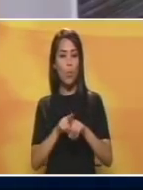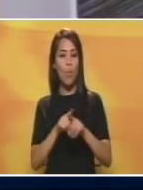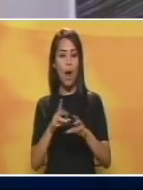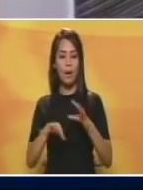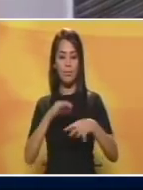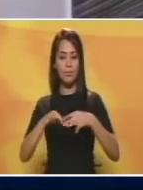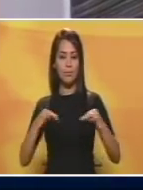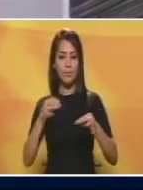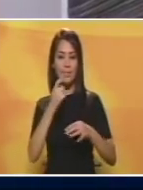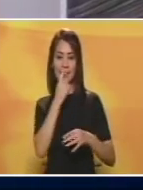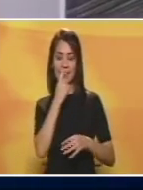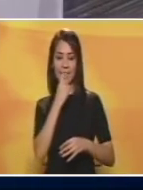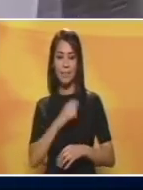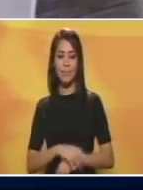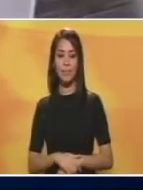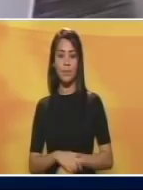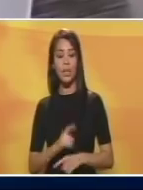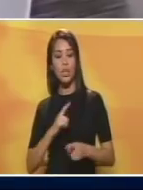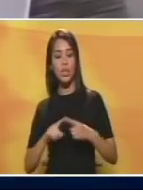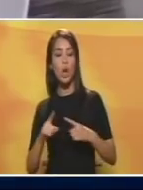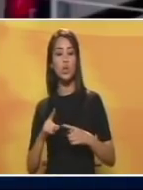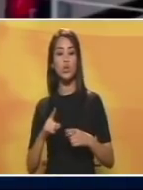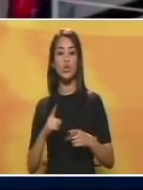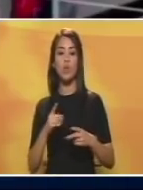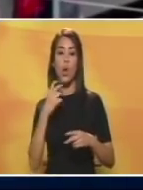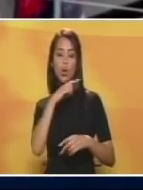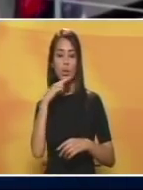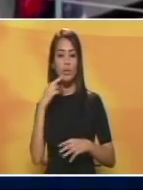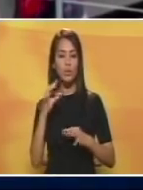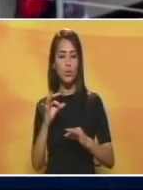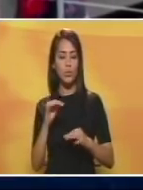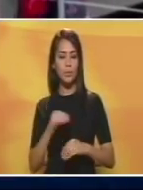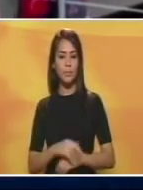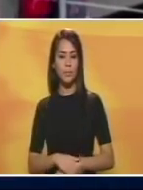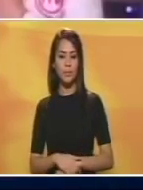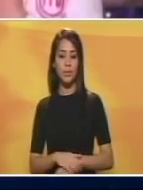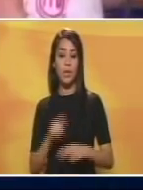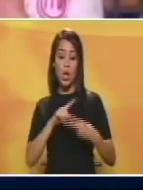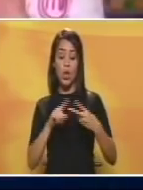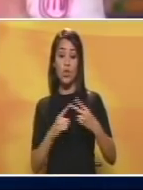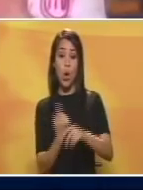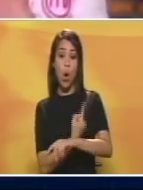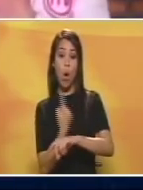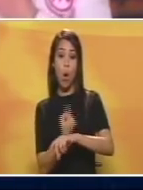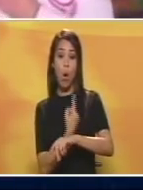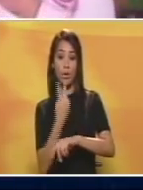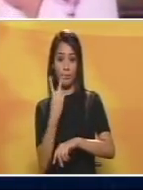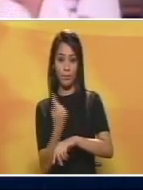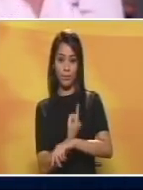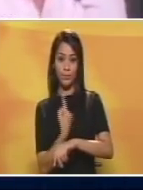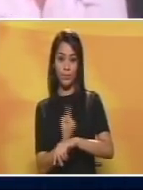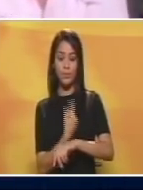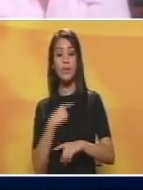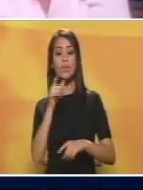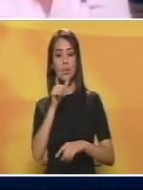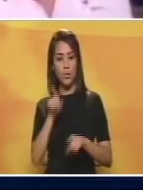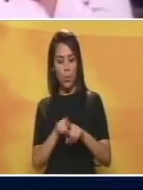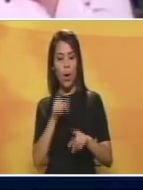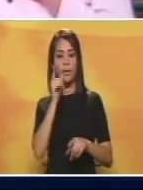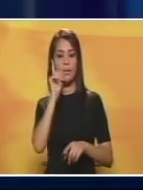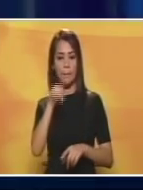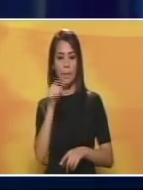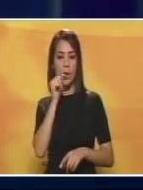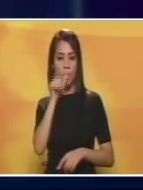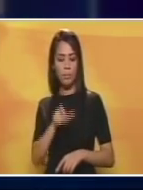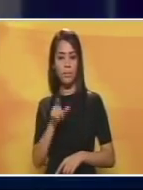plato principal y manjar de guanábana con caña de azúcar de postre. Tuvo 2 horas, al igual que el también venezolano Andrés de Oliveira, con quien